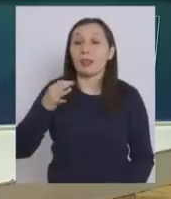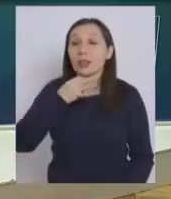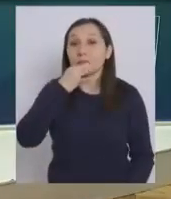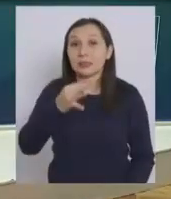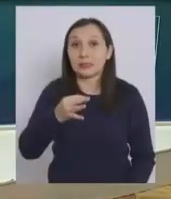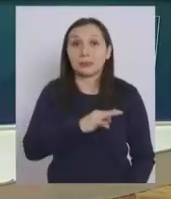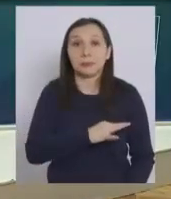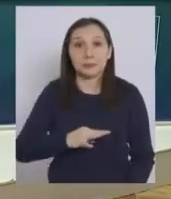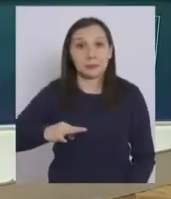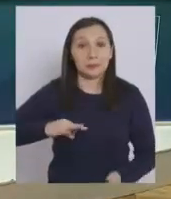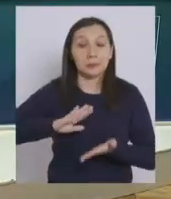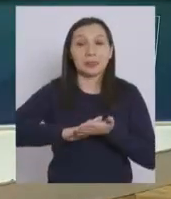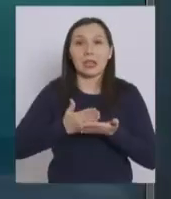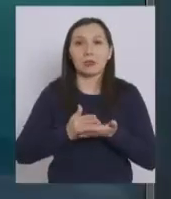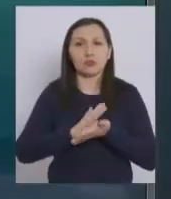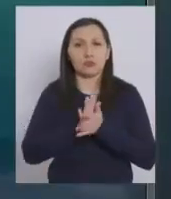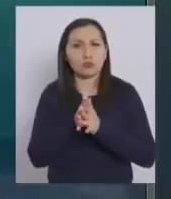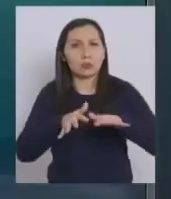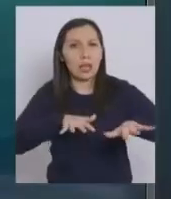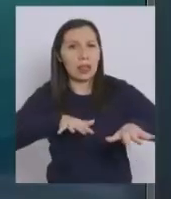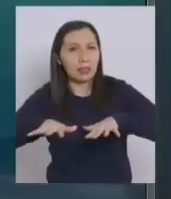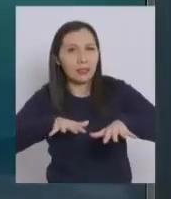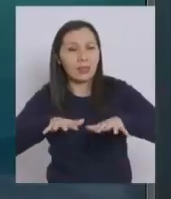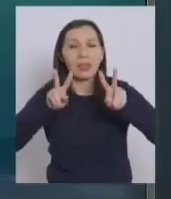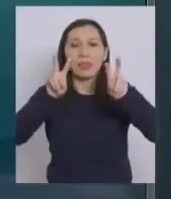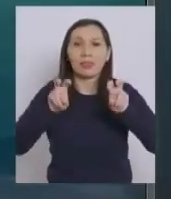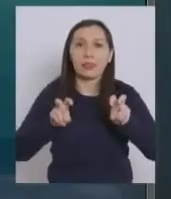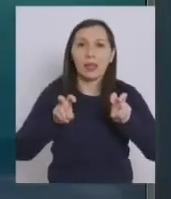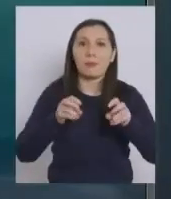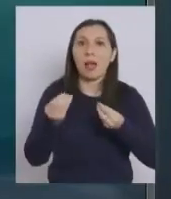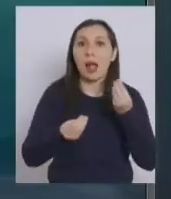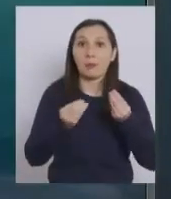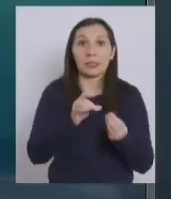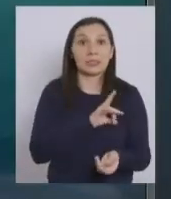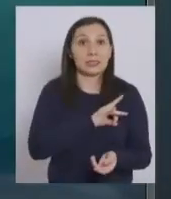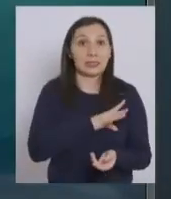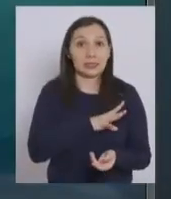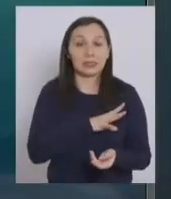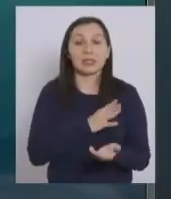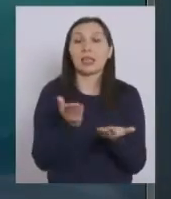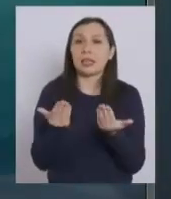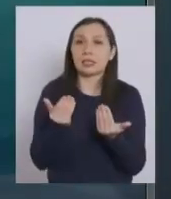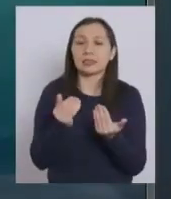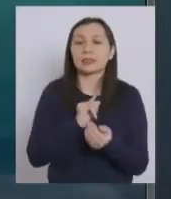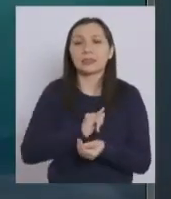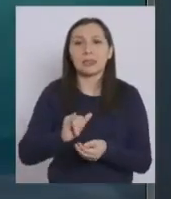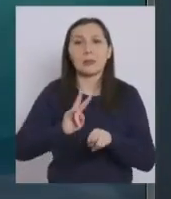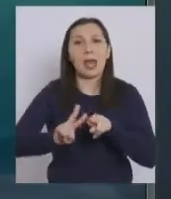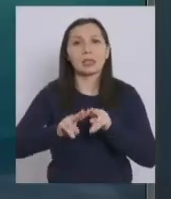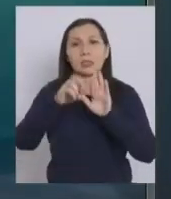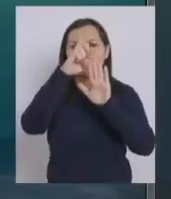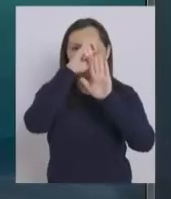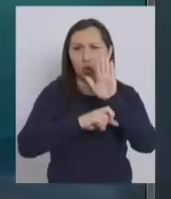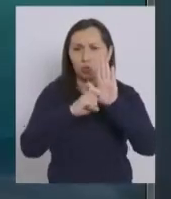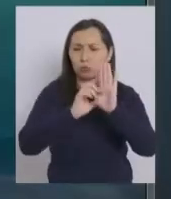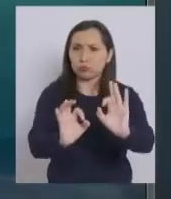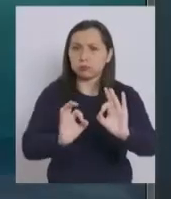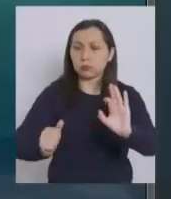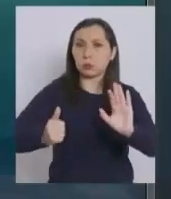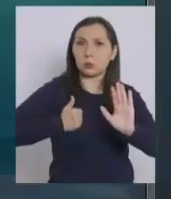como Ministerio de Salud, todas las actividades que están ocurriendo en nuestro país requieren ser realizadas con un protocolo